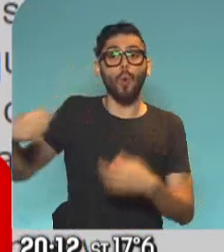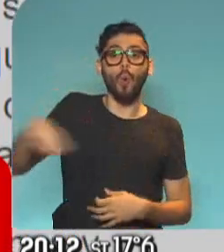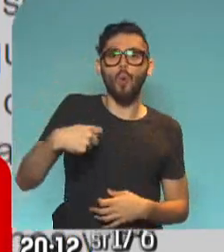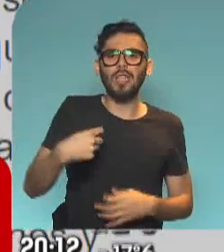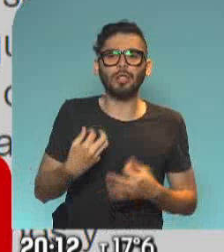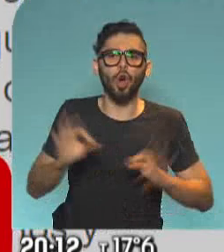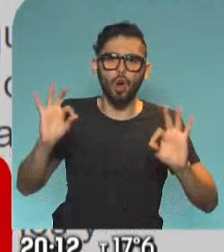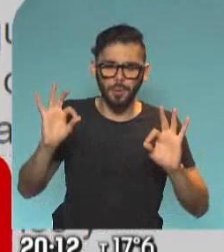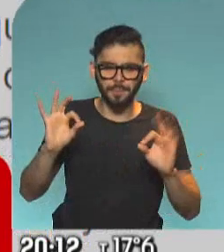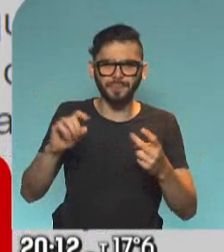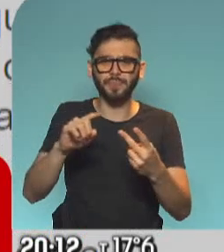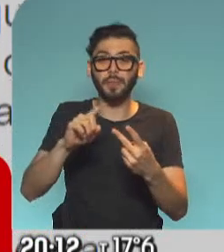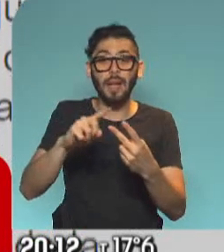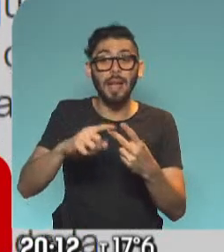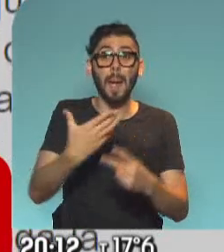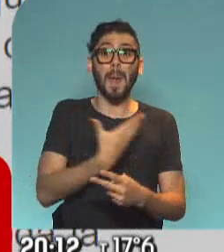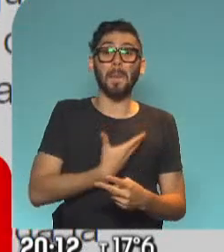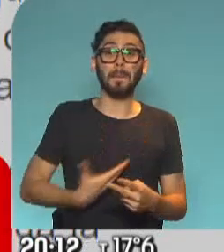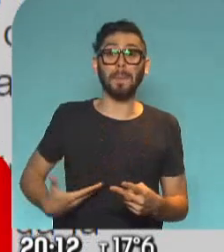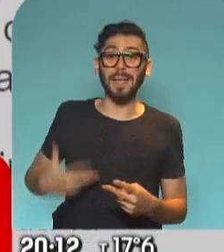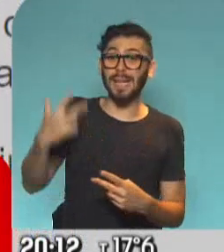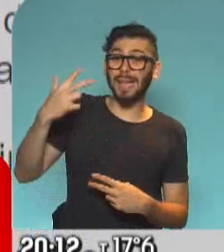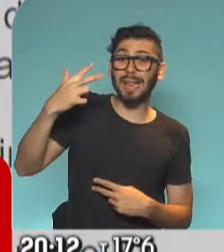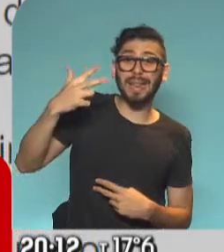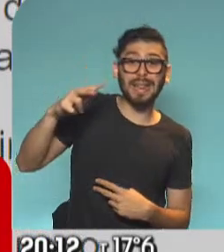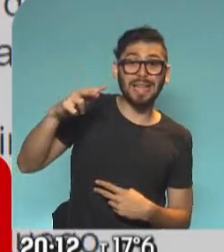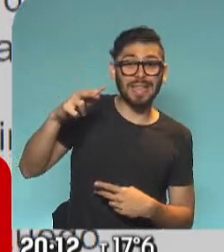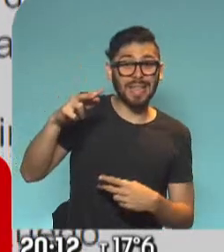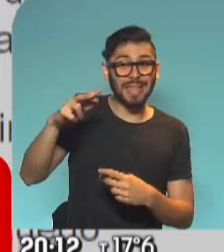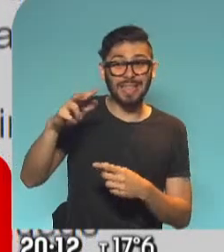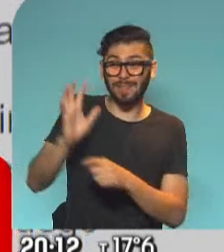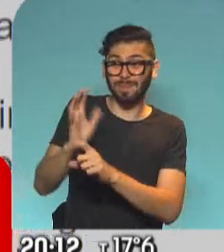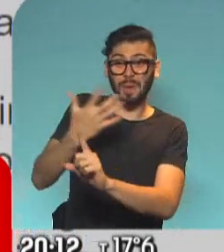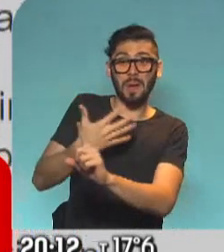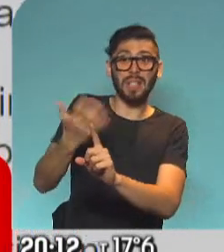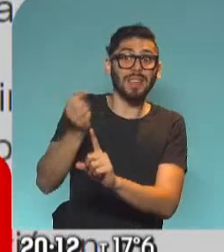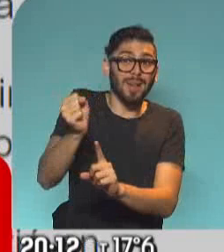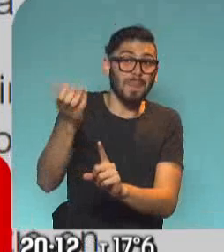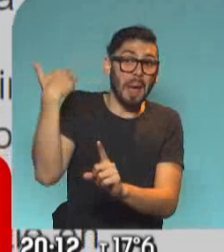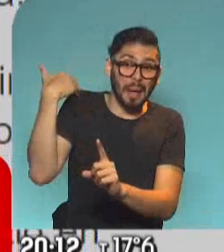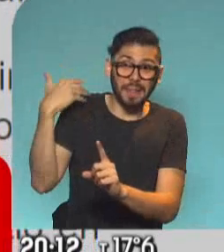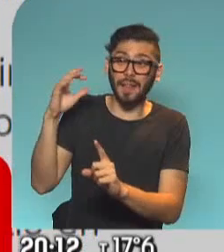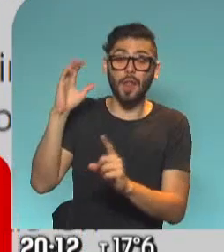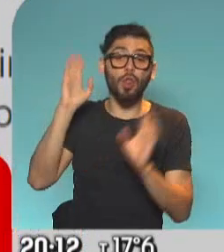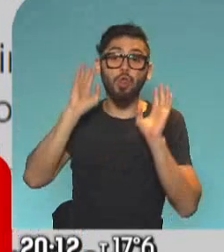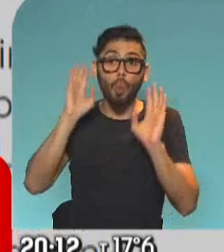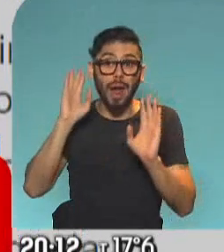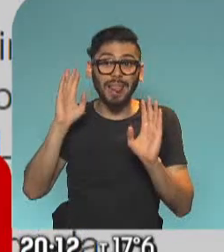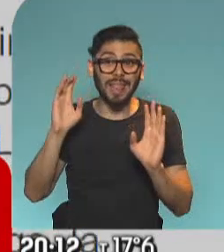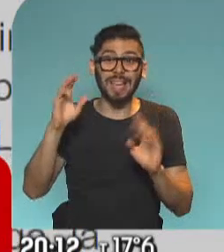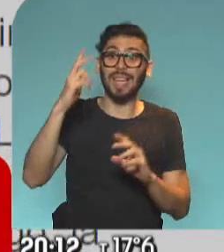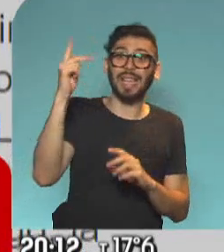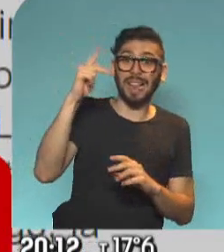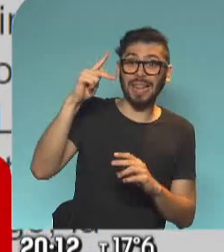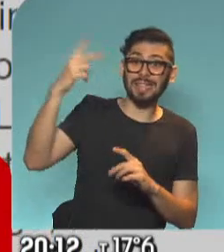relato del presidente títere ya lo usaron con Néstor respecto a Duhalde, ya lo usaron con ella respecto a Néstor, y